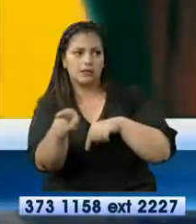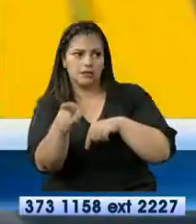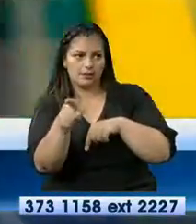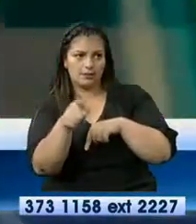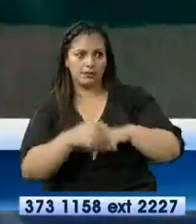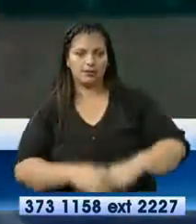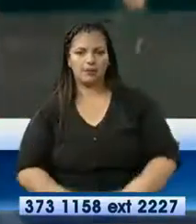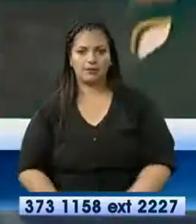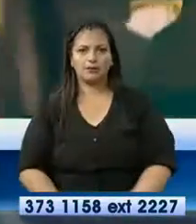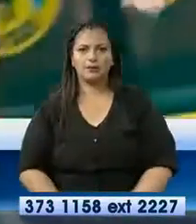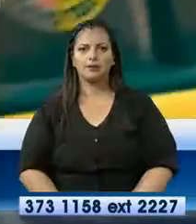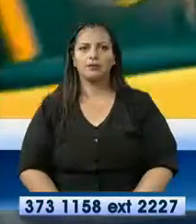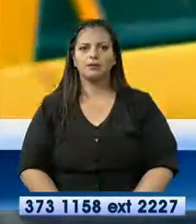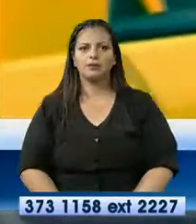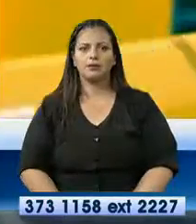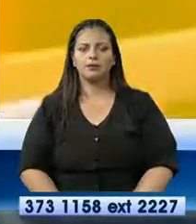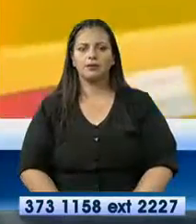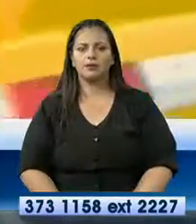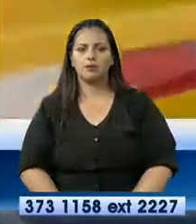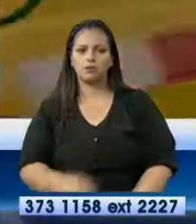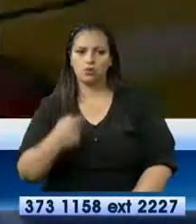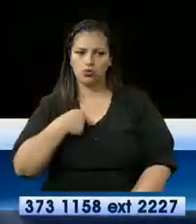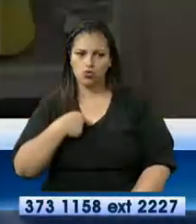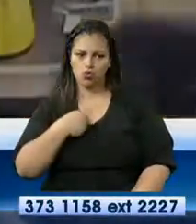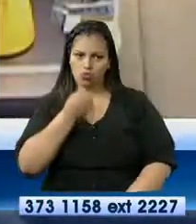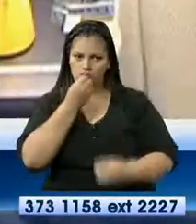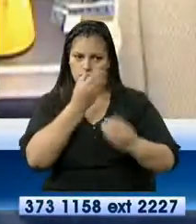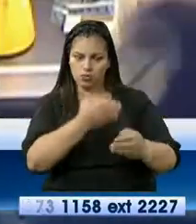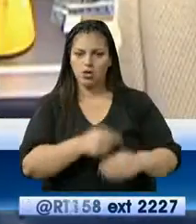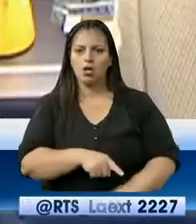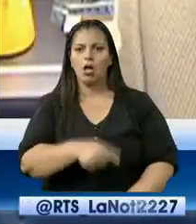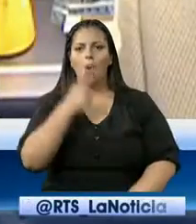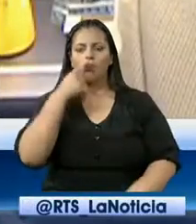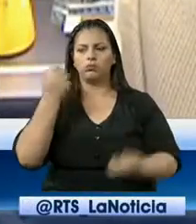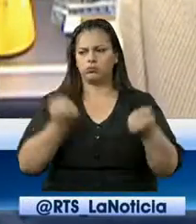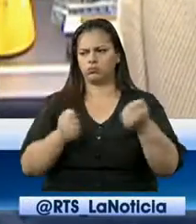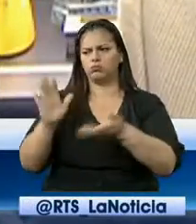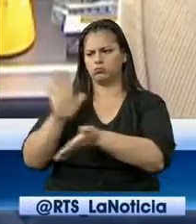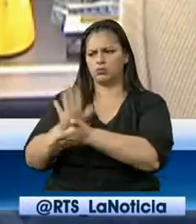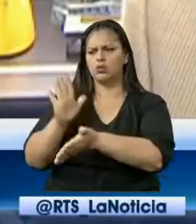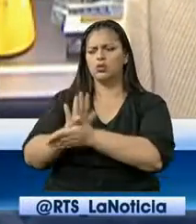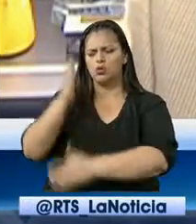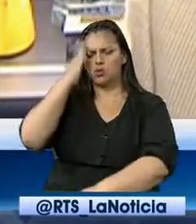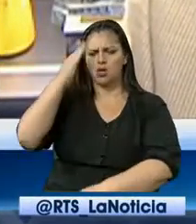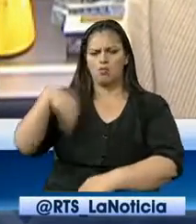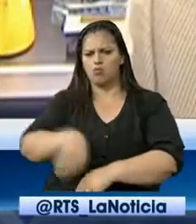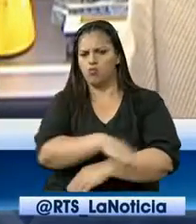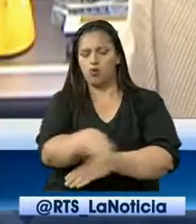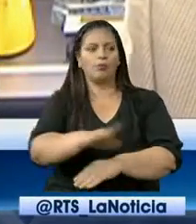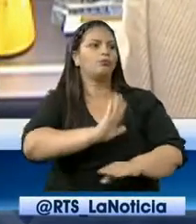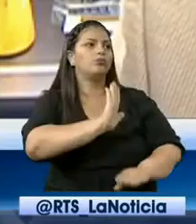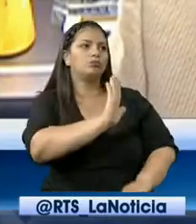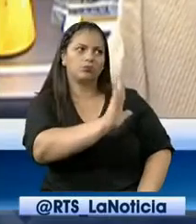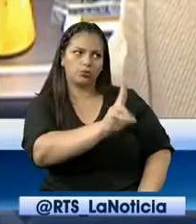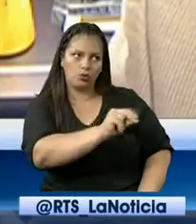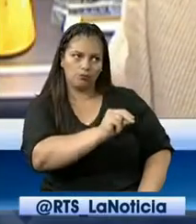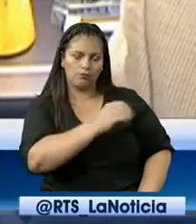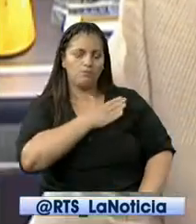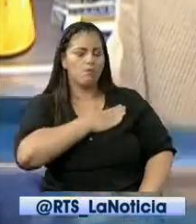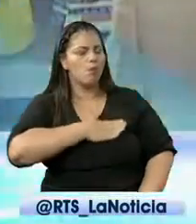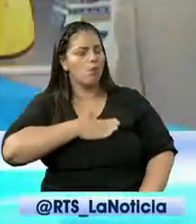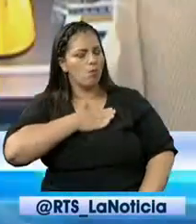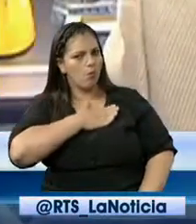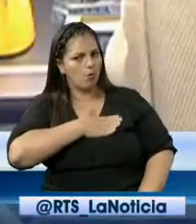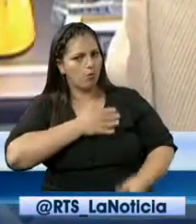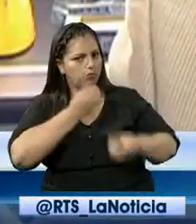chofer. Esta es la ruta que yo quiero que siga. No la que ellos digan. No. Entonces, si le dicen, no, es que por acá, por favor, le va a